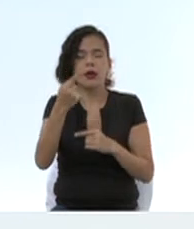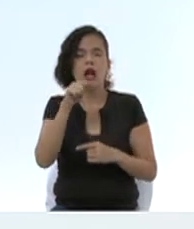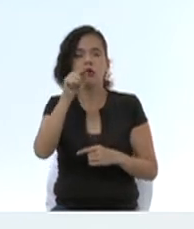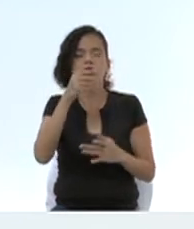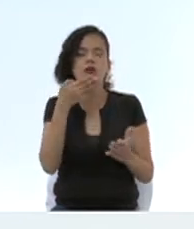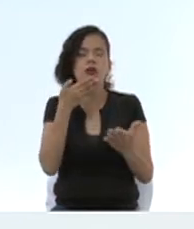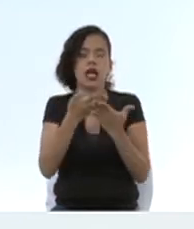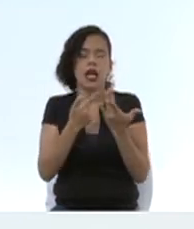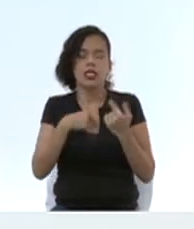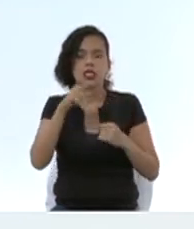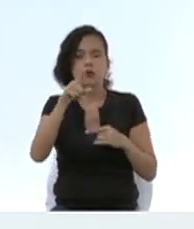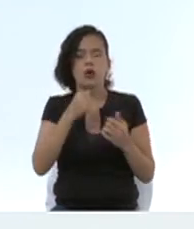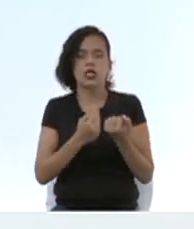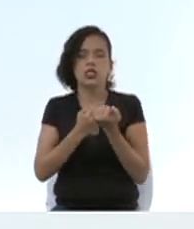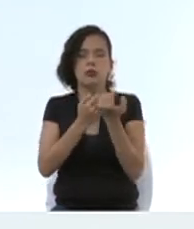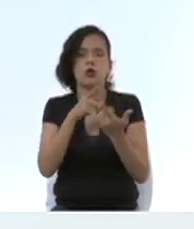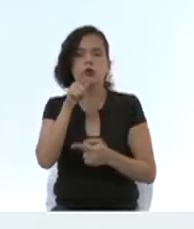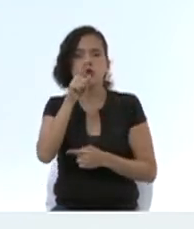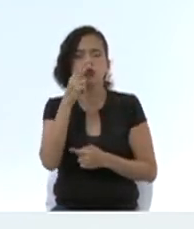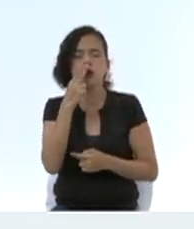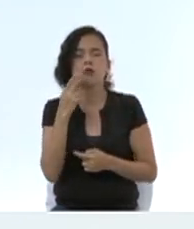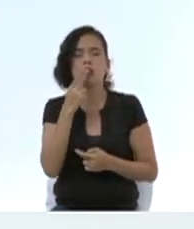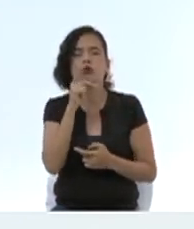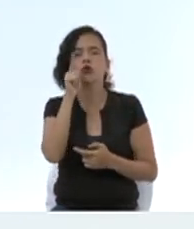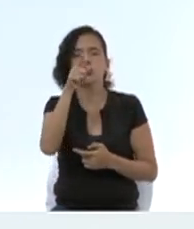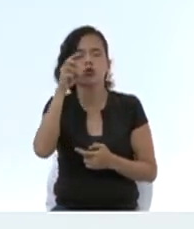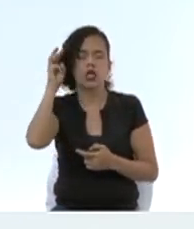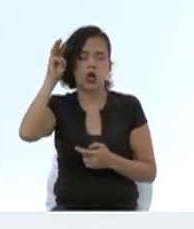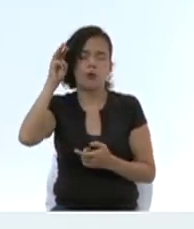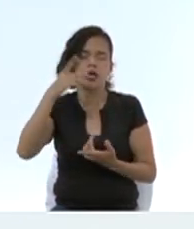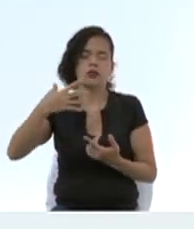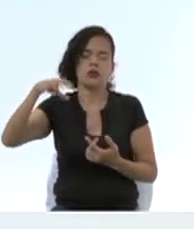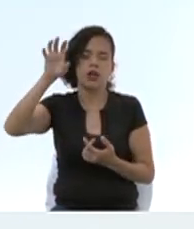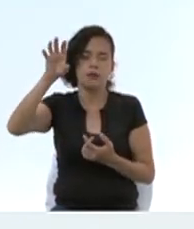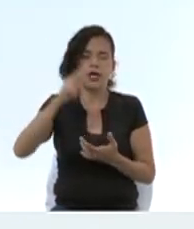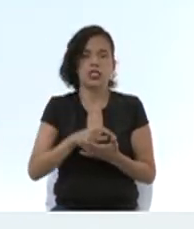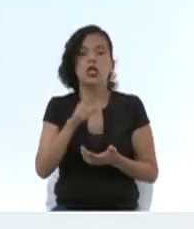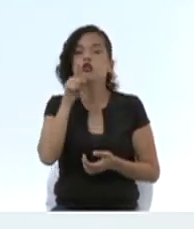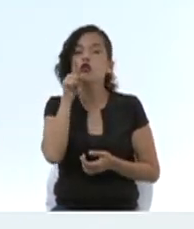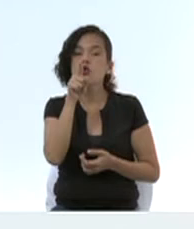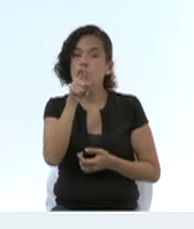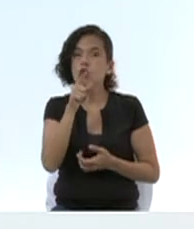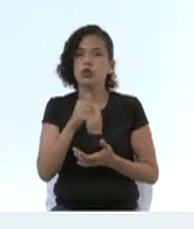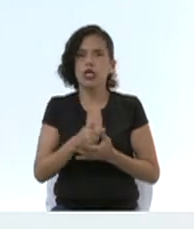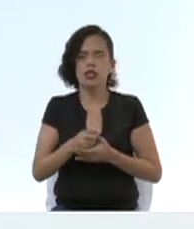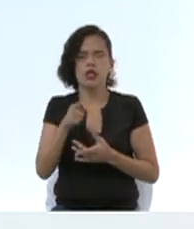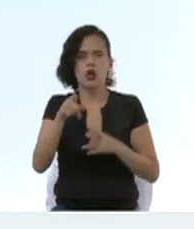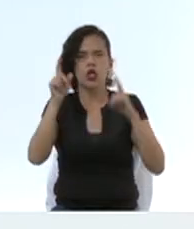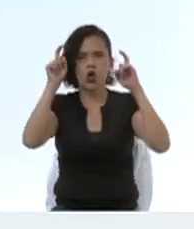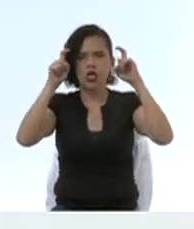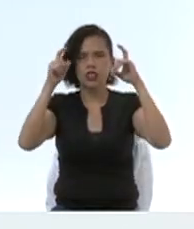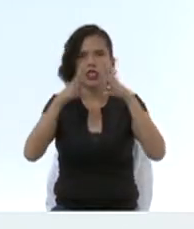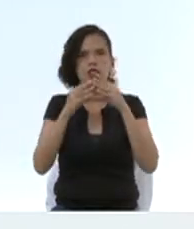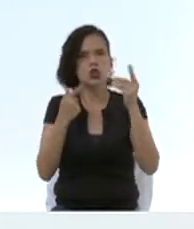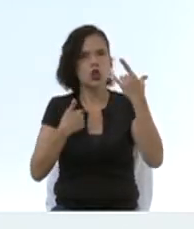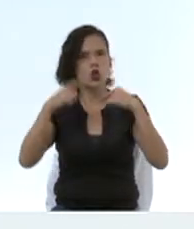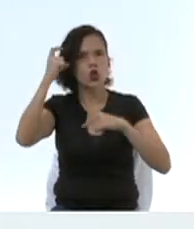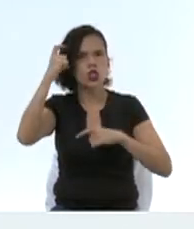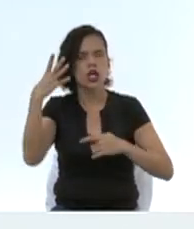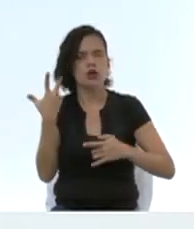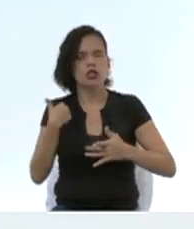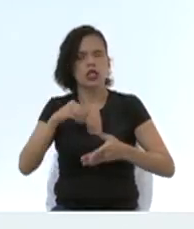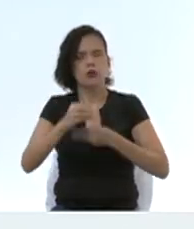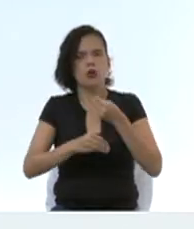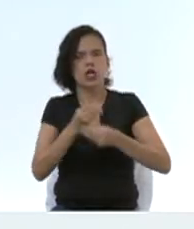muchísimas gracias por ese apoyo, por ese compromiso. Son ustedes los maestros de la patria. Son ustedes los maestros que nos enseñan todos los días lo que tenemos que